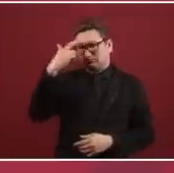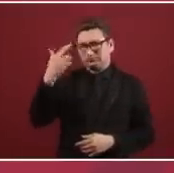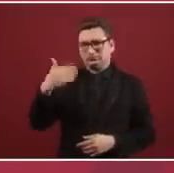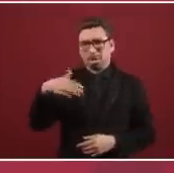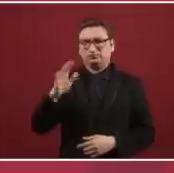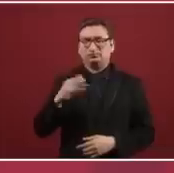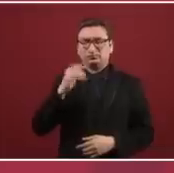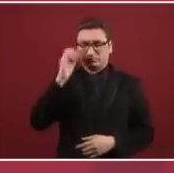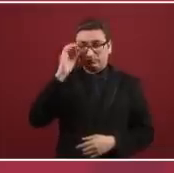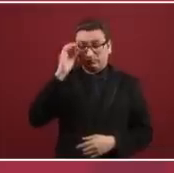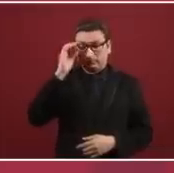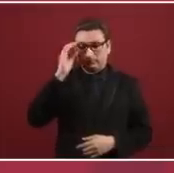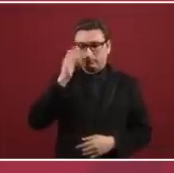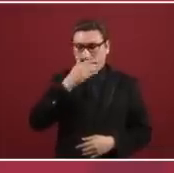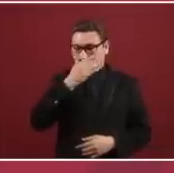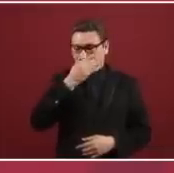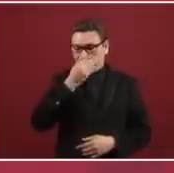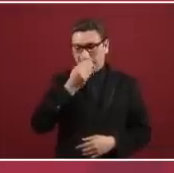Fíjense que